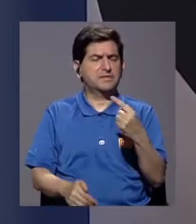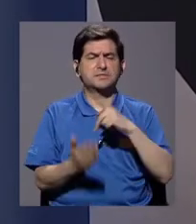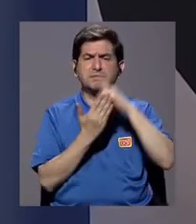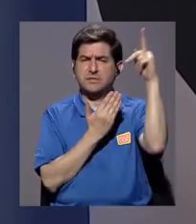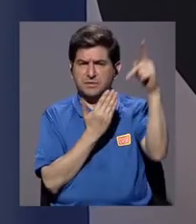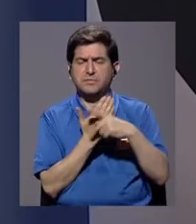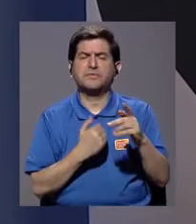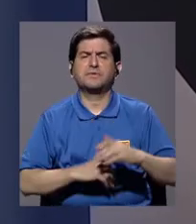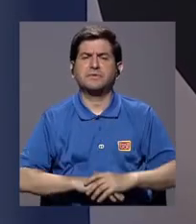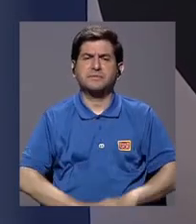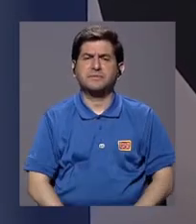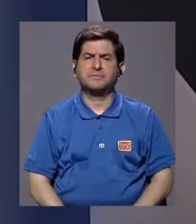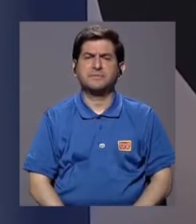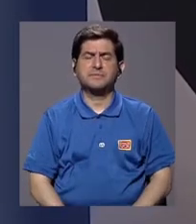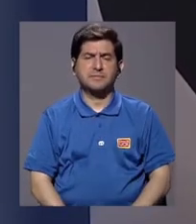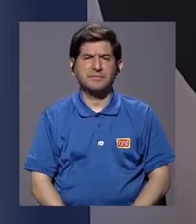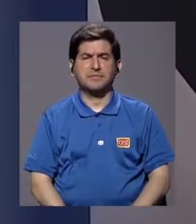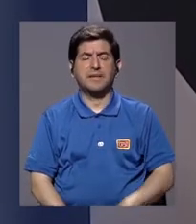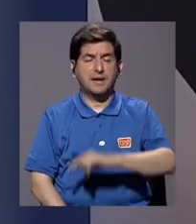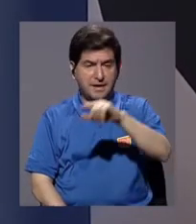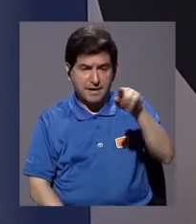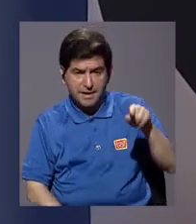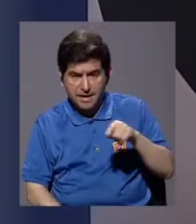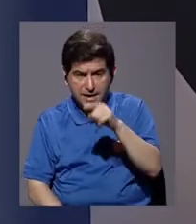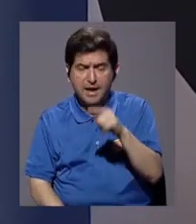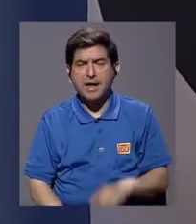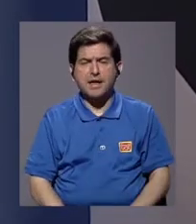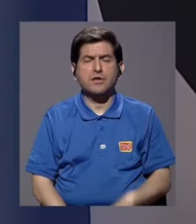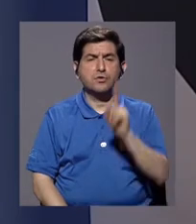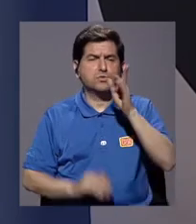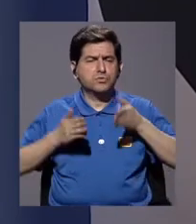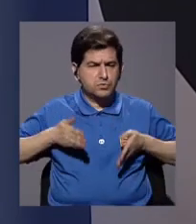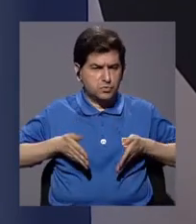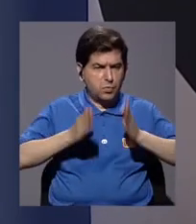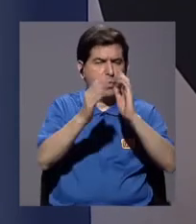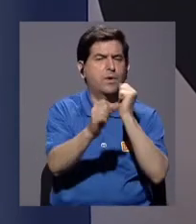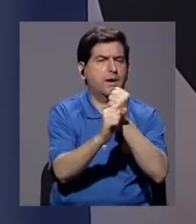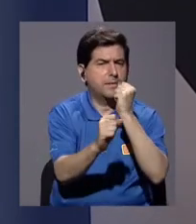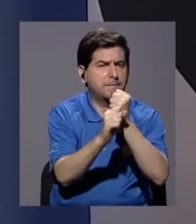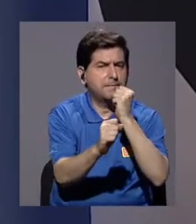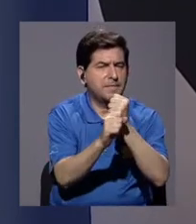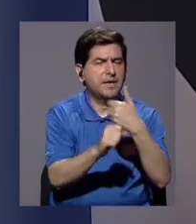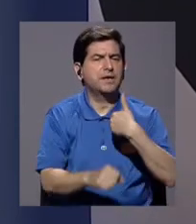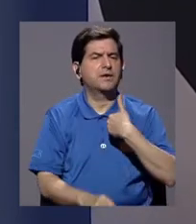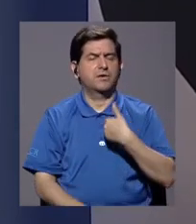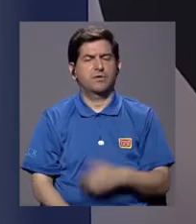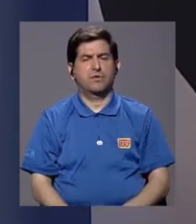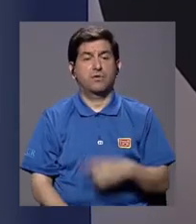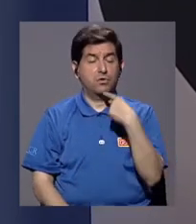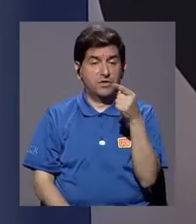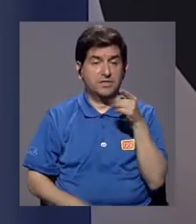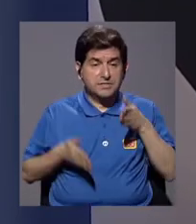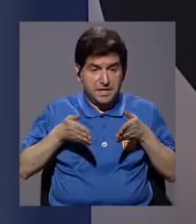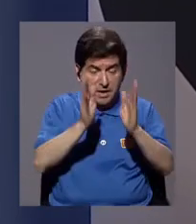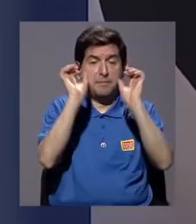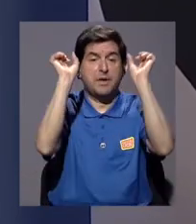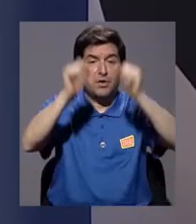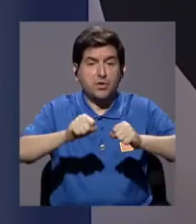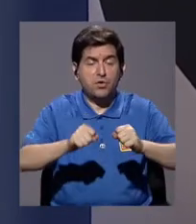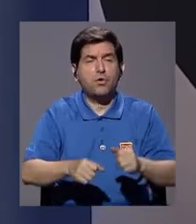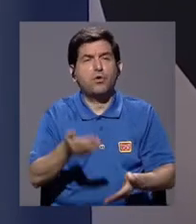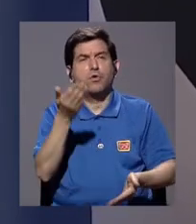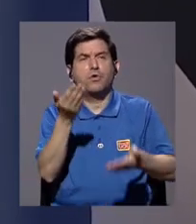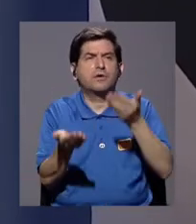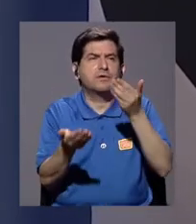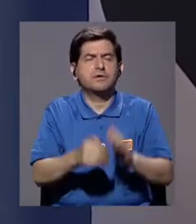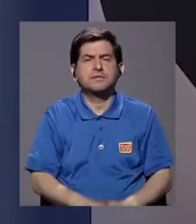en el programa, y era que ellos han generado una ruta de trabajo, y él dice que esa ruta es posible de acá